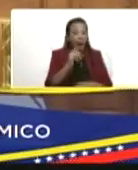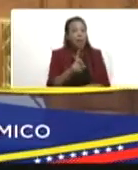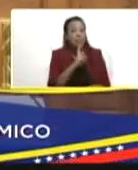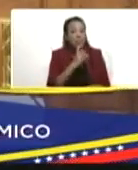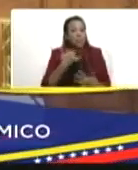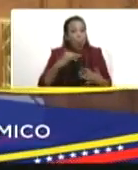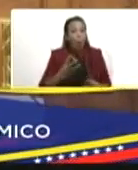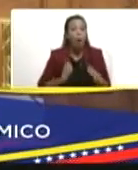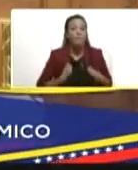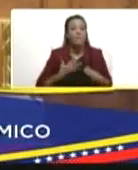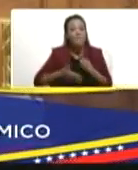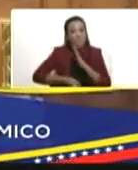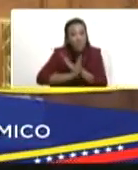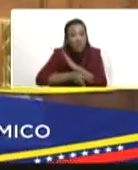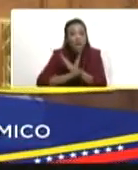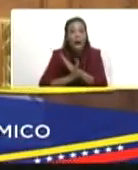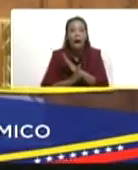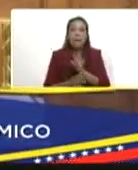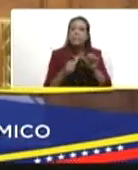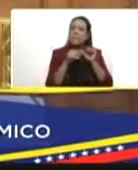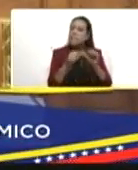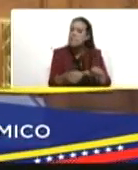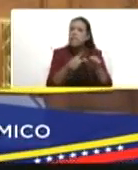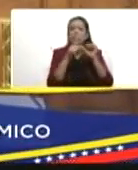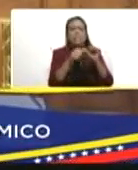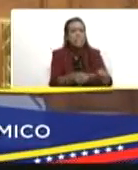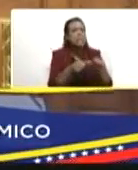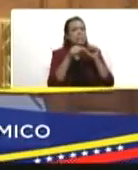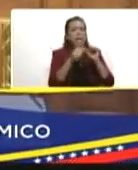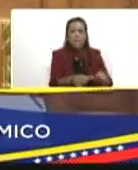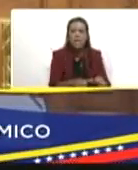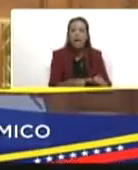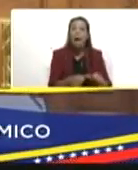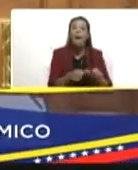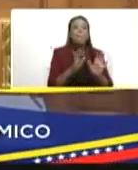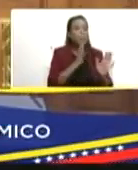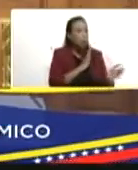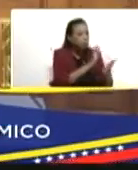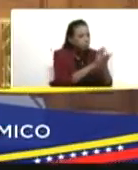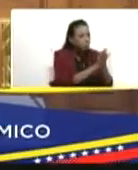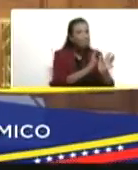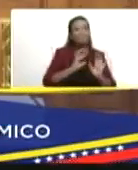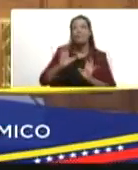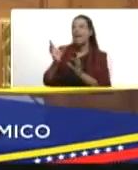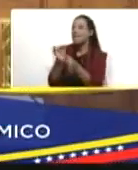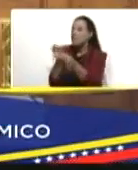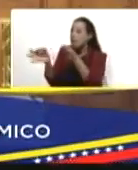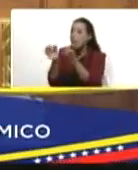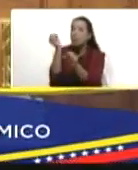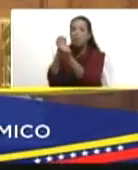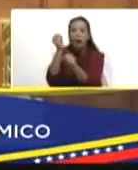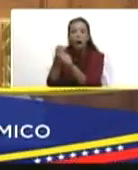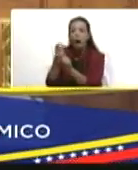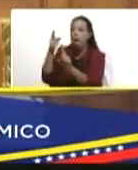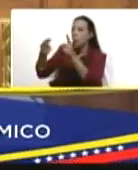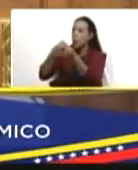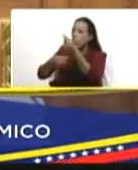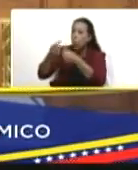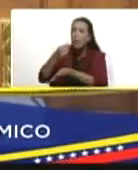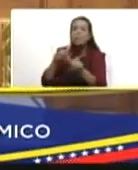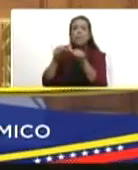vigentes siguieron golpeando y condicionando el funcionamiento de la economía de la finanzas públicas y el comercio